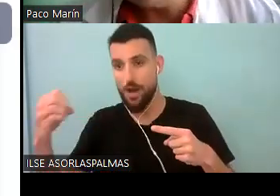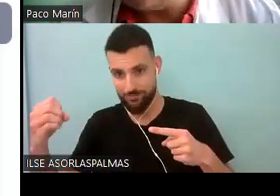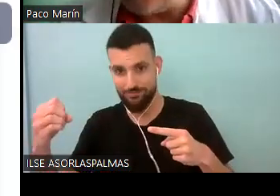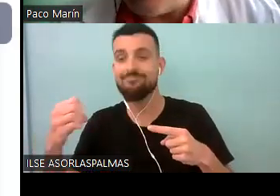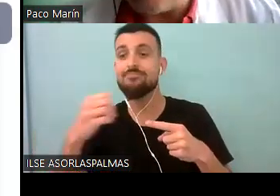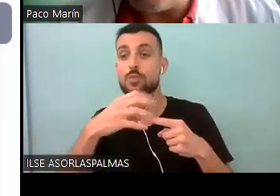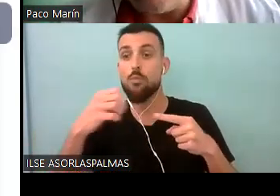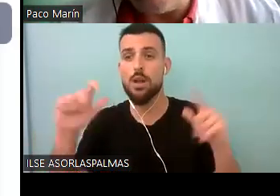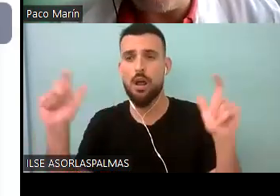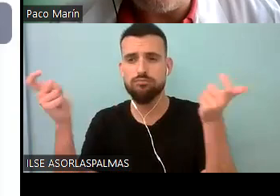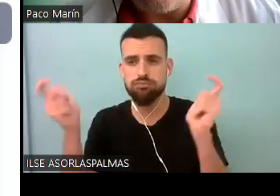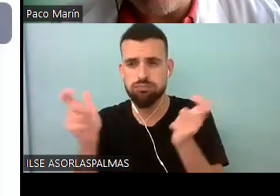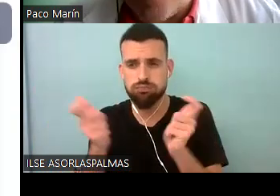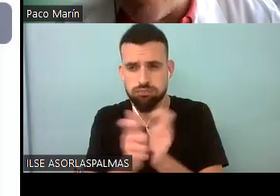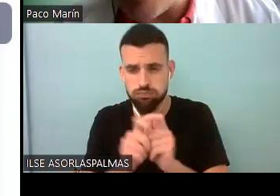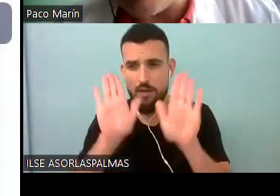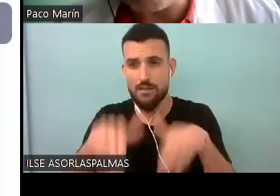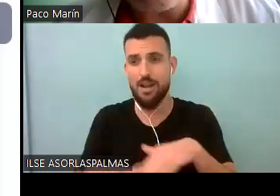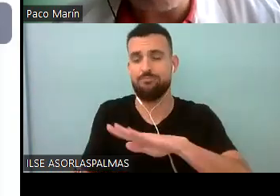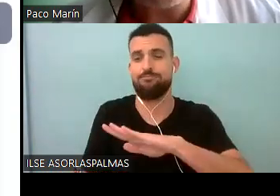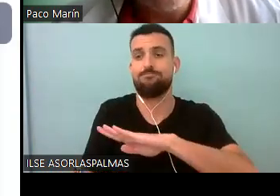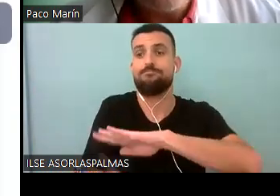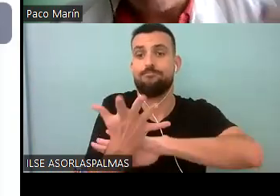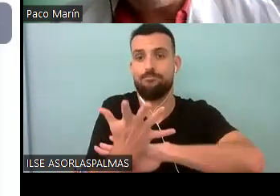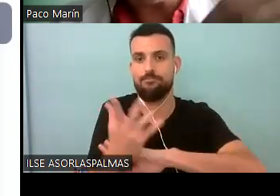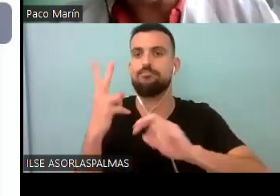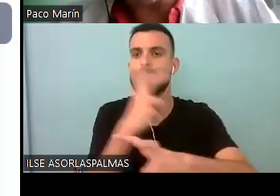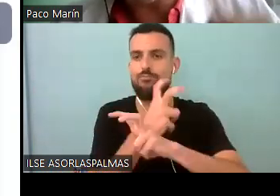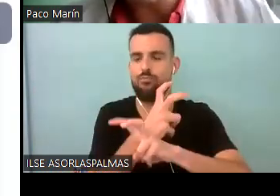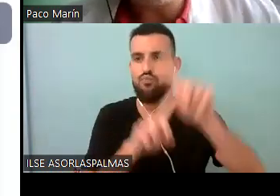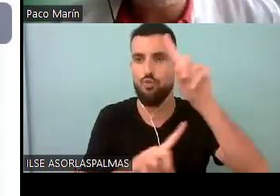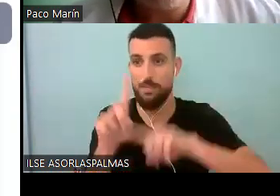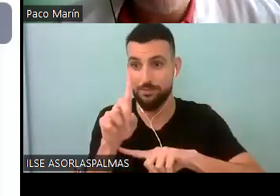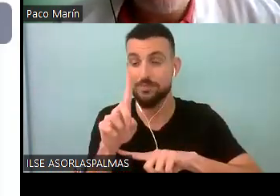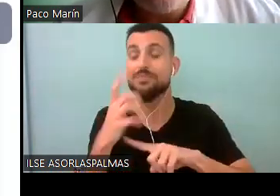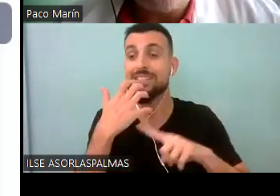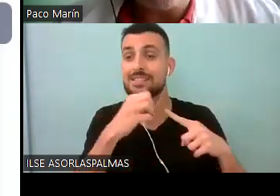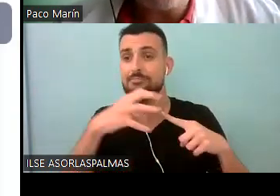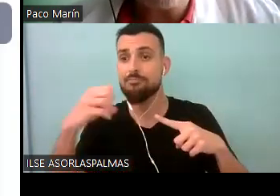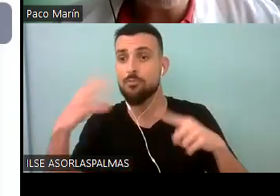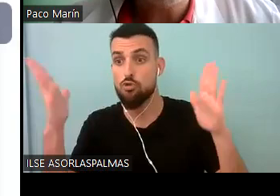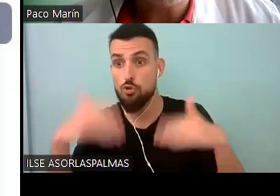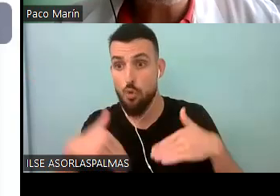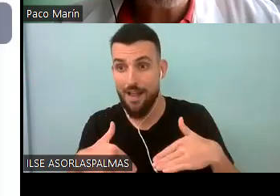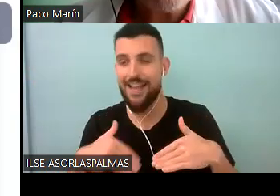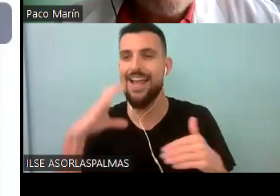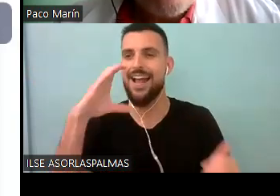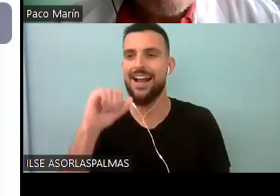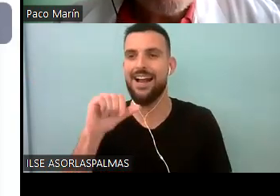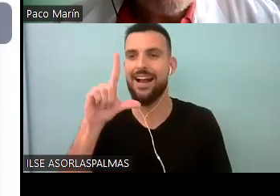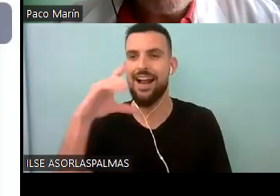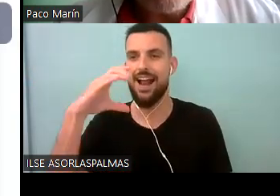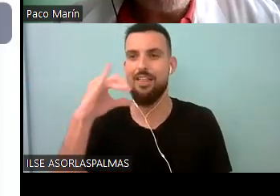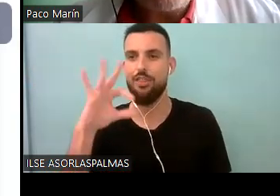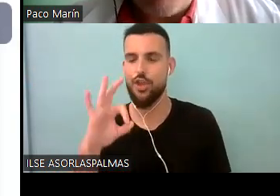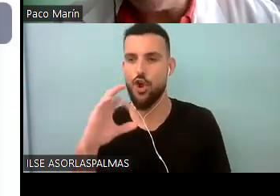importante. Los estrógenos os ayudan a las mujeres a depositar calcio en los huesos